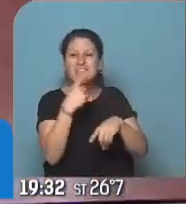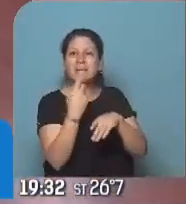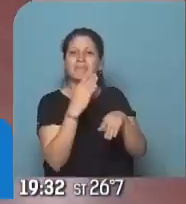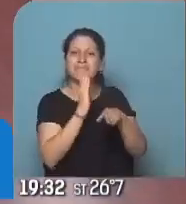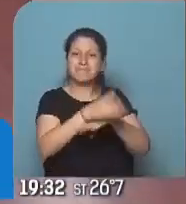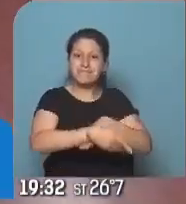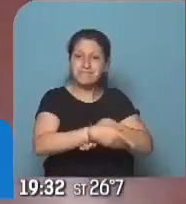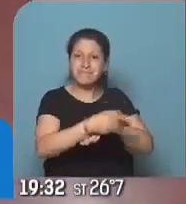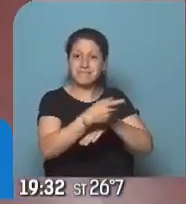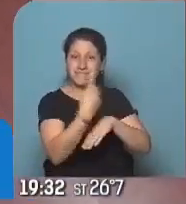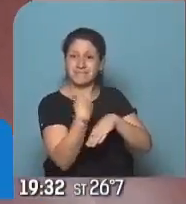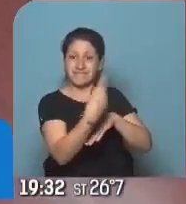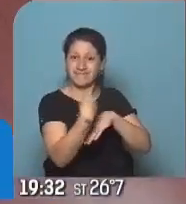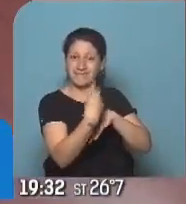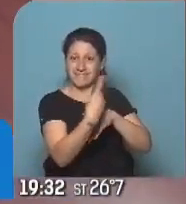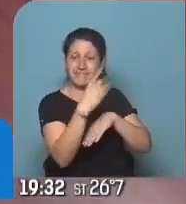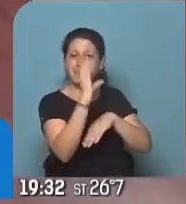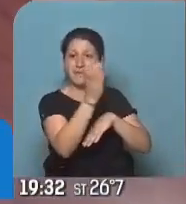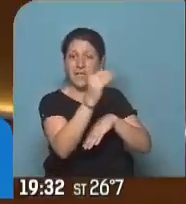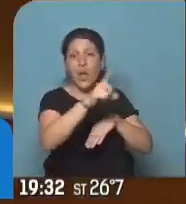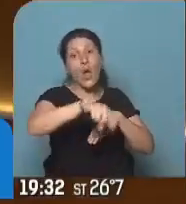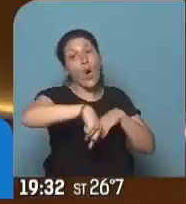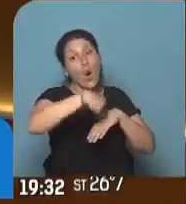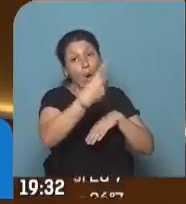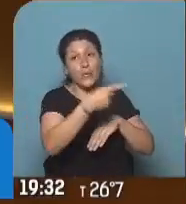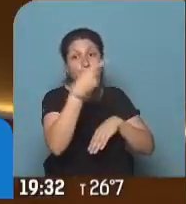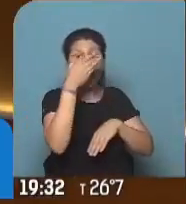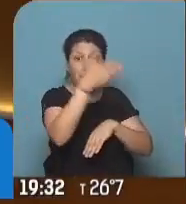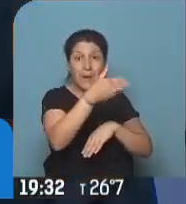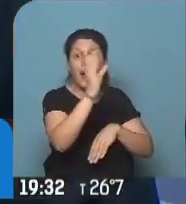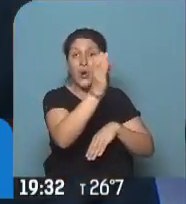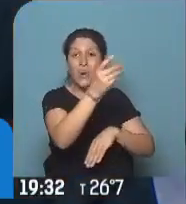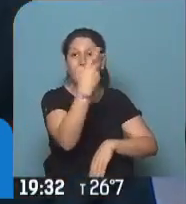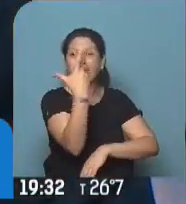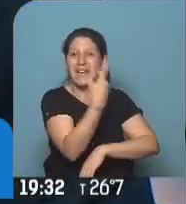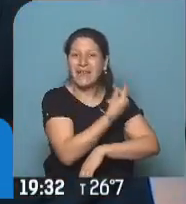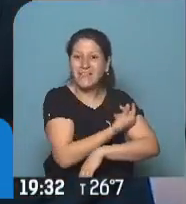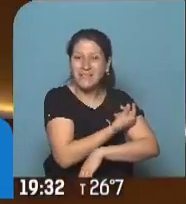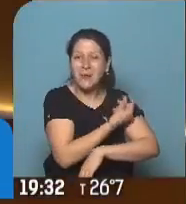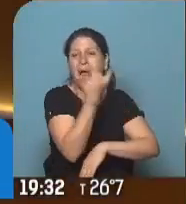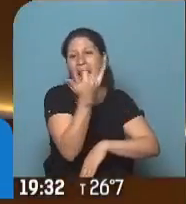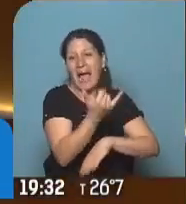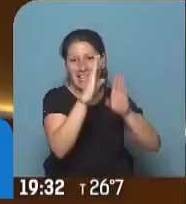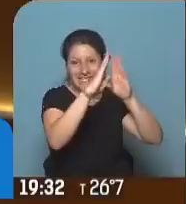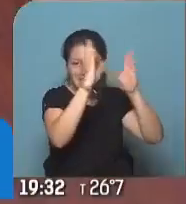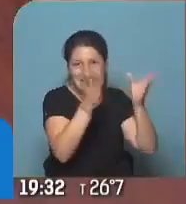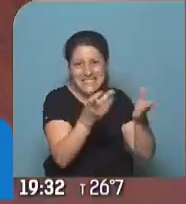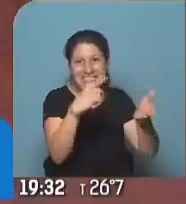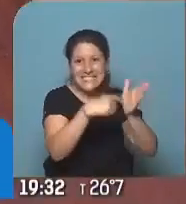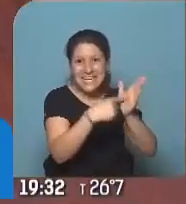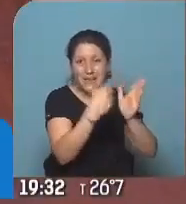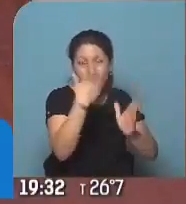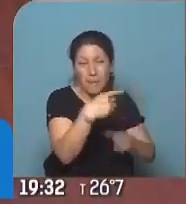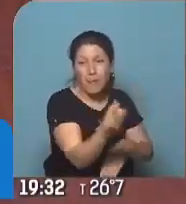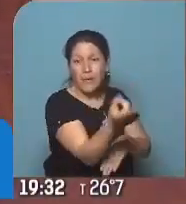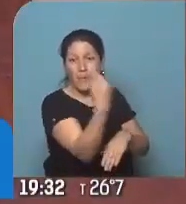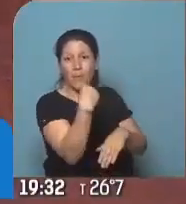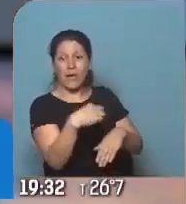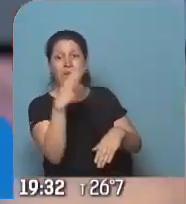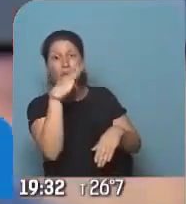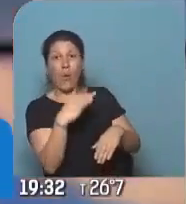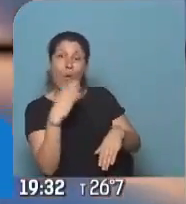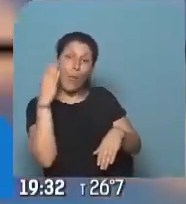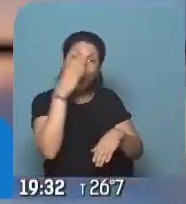venezolanos que cruzan a vacunarse, hay un puesto de vacunación de la Organización Panamericana de la Salud y luego regresan a Venezuela o a comer. Hay